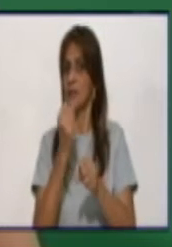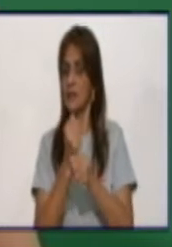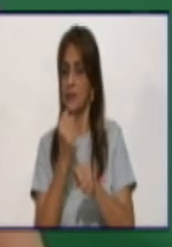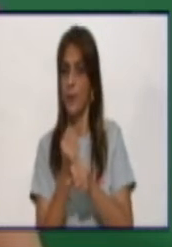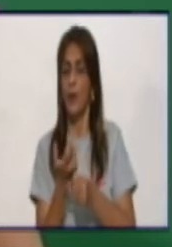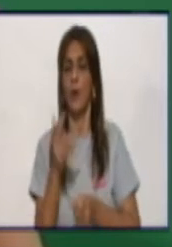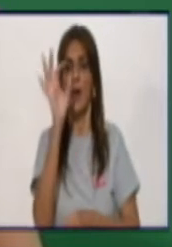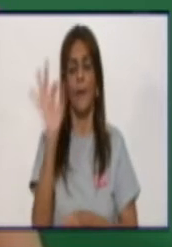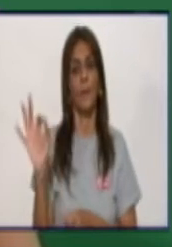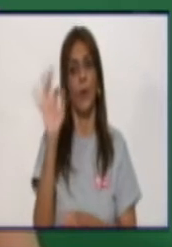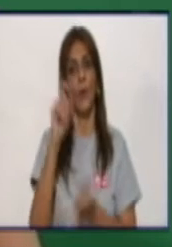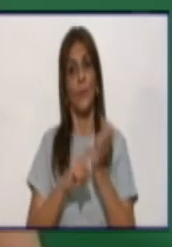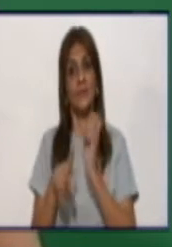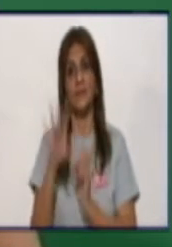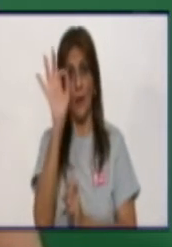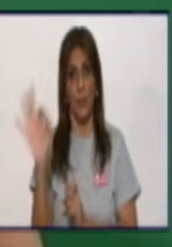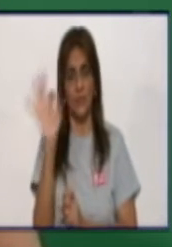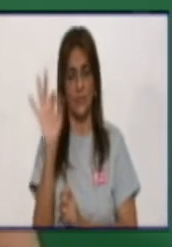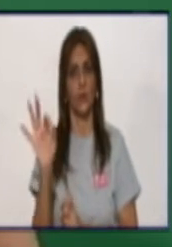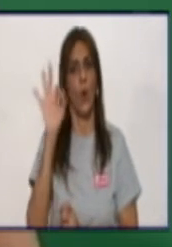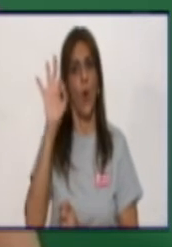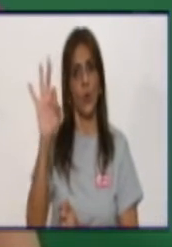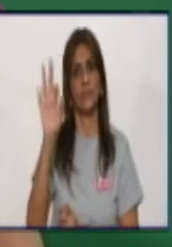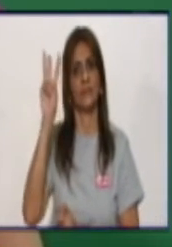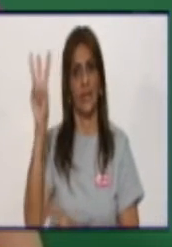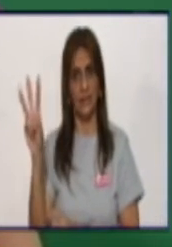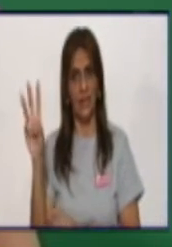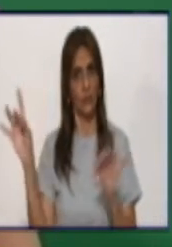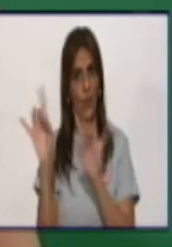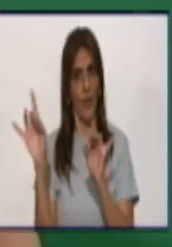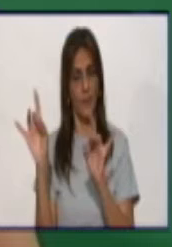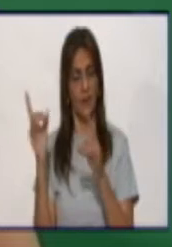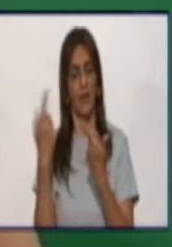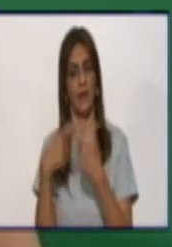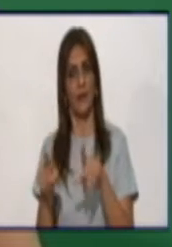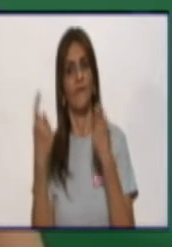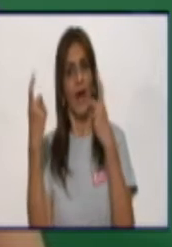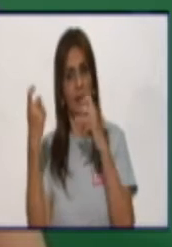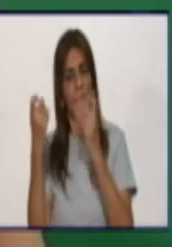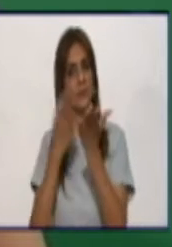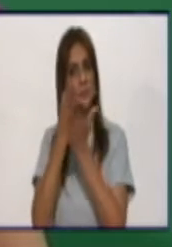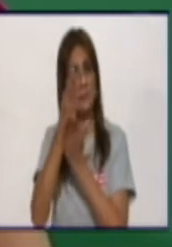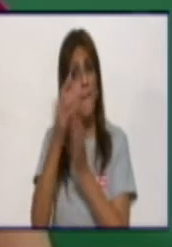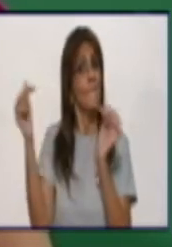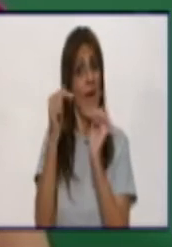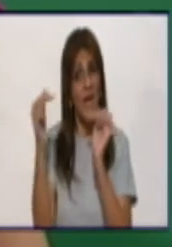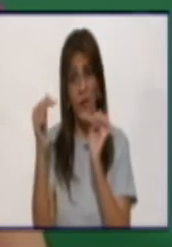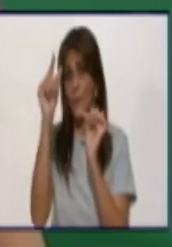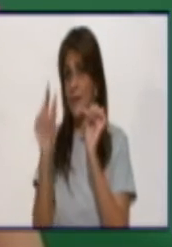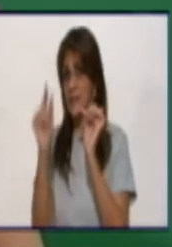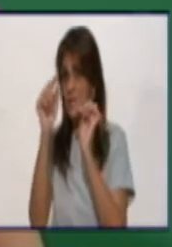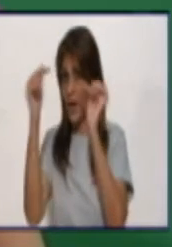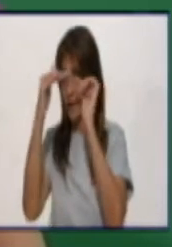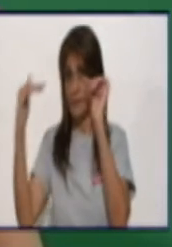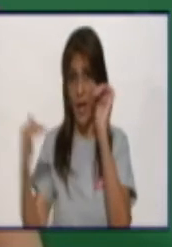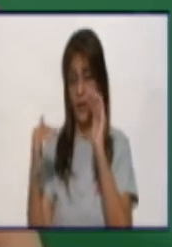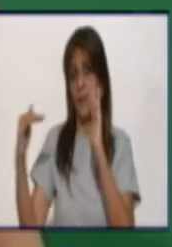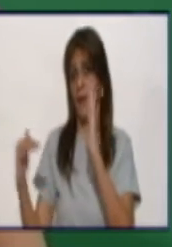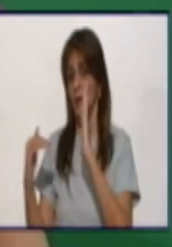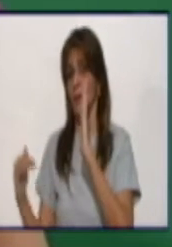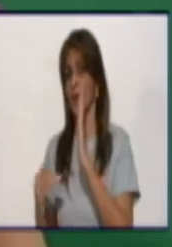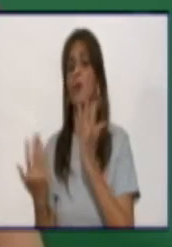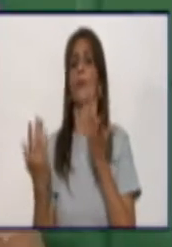tasa de incidencia en 83 todavía nos falta seguir descendiendo para lograr desde el punto de vista epidemiológico la